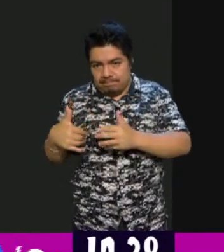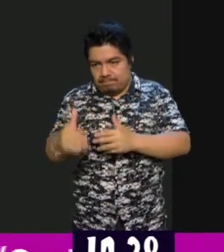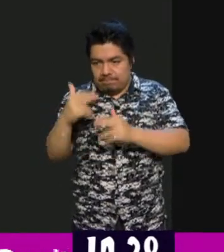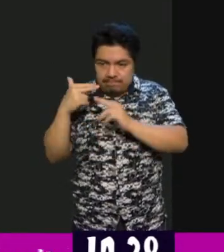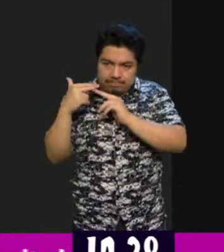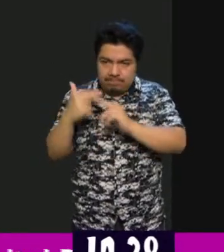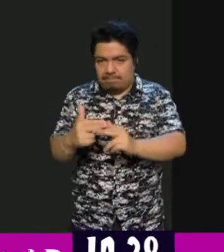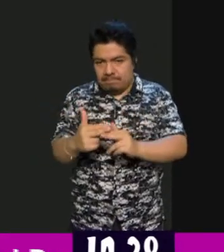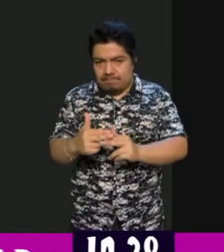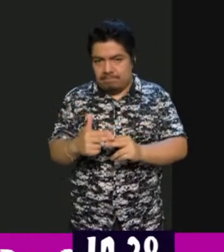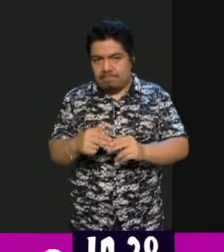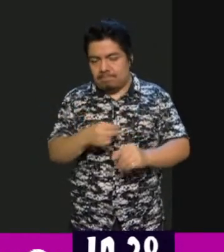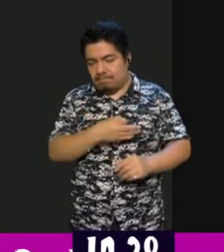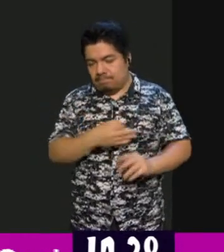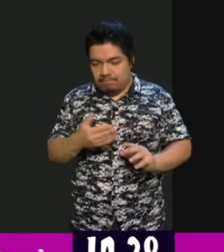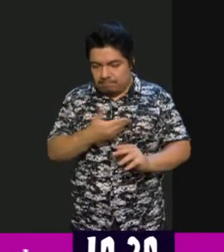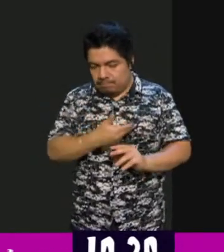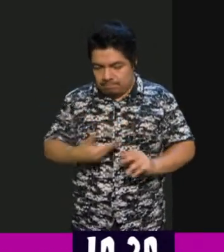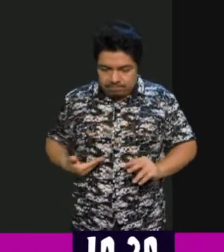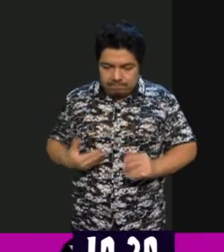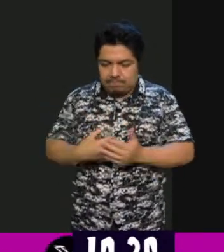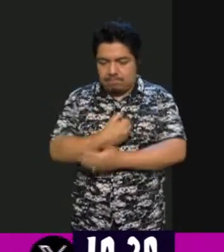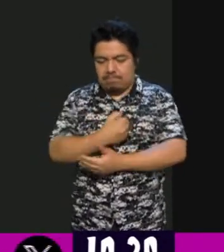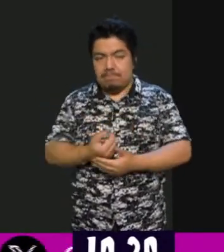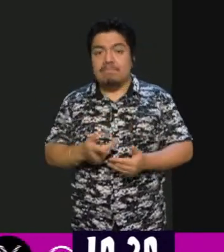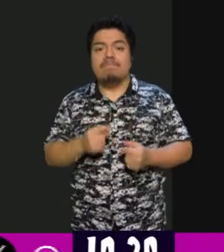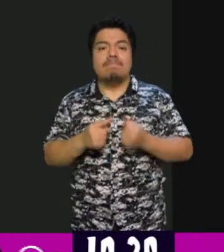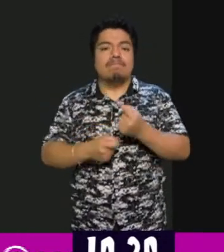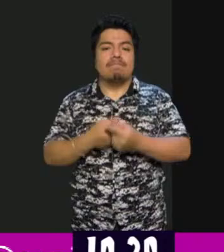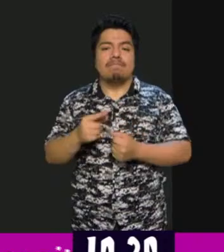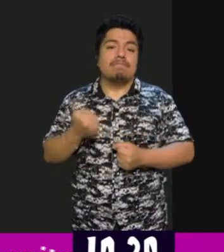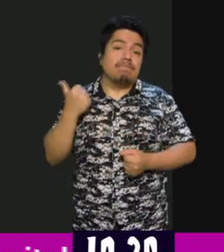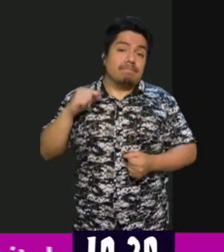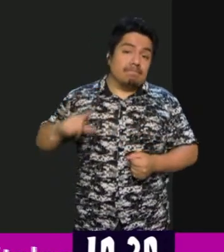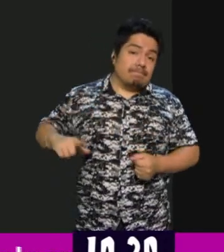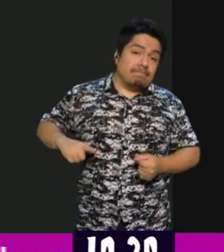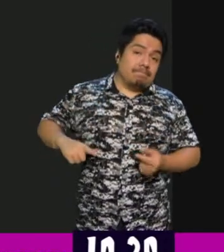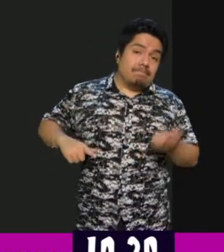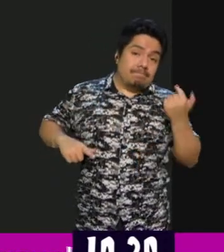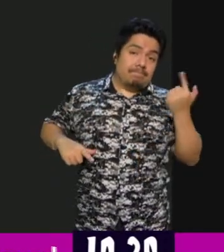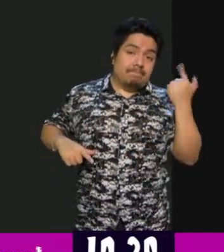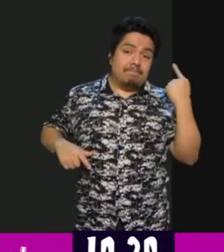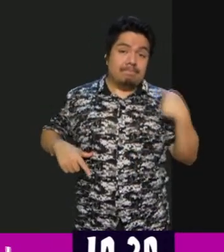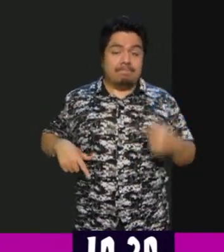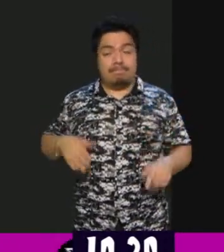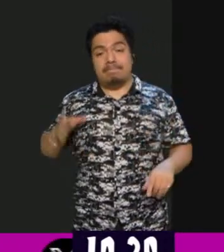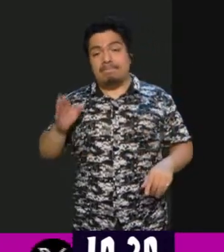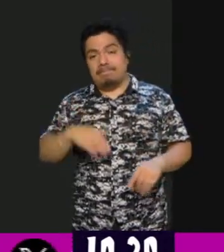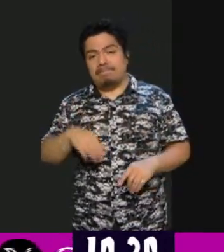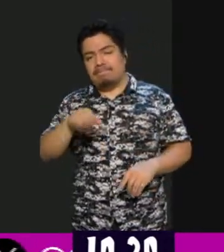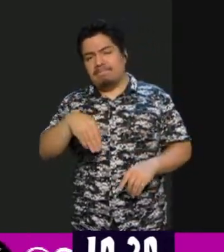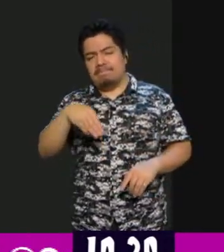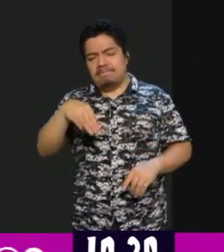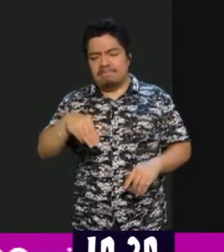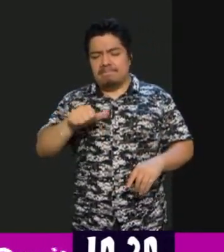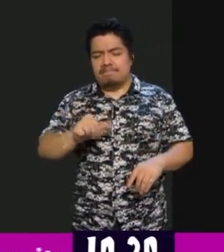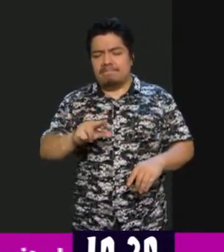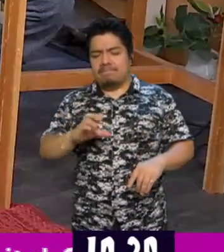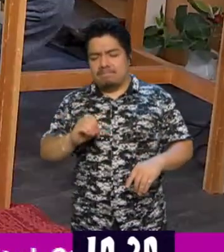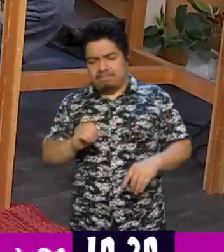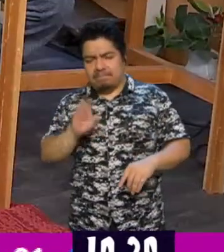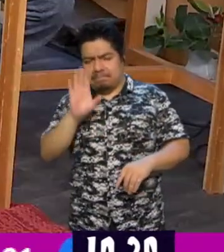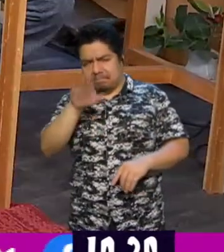trayectoria para llegar a la presidencia, pero también pues todo lo que dejaron los gobiernos anteriores, ¿no? Oye, mi estimado Marco Antonio, si